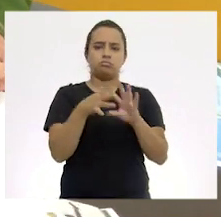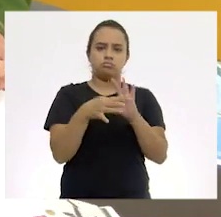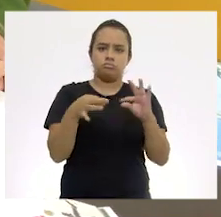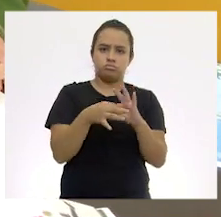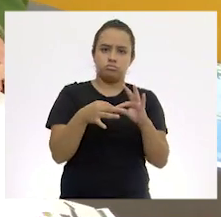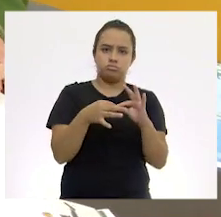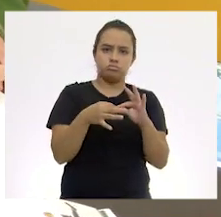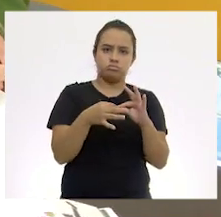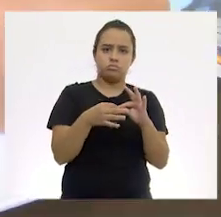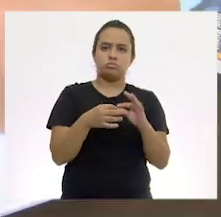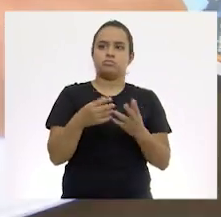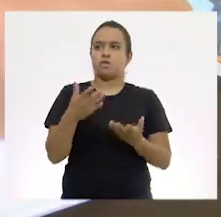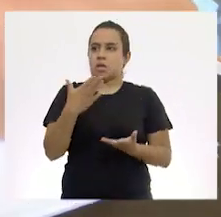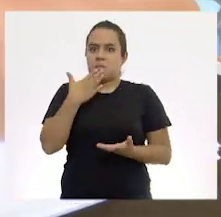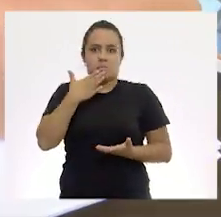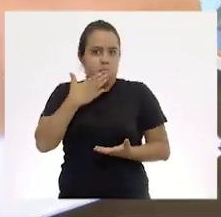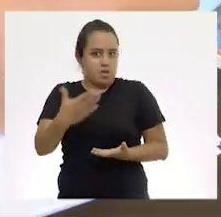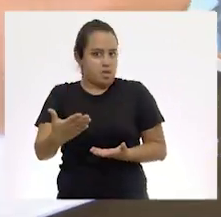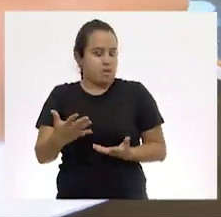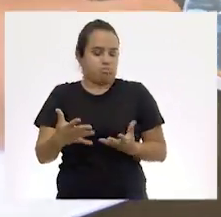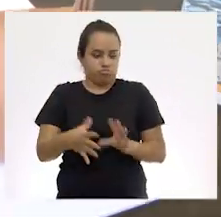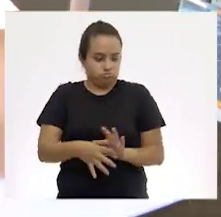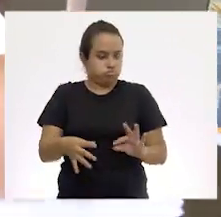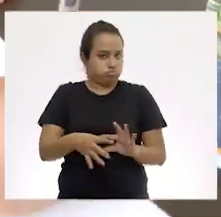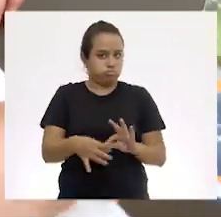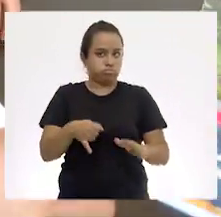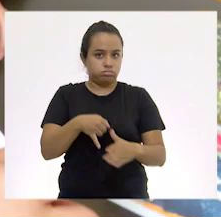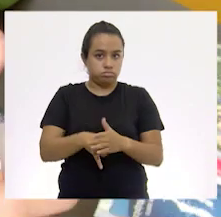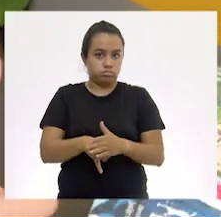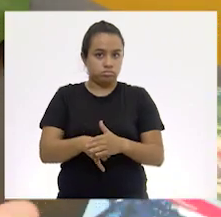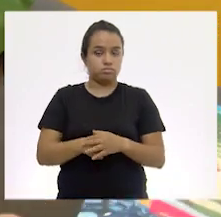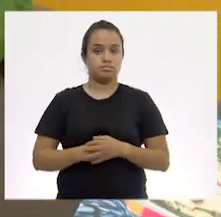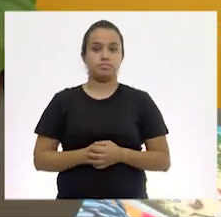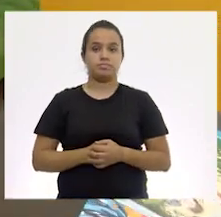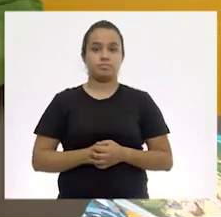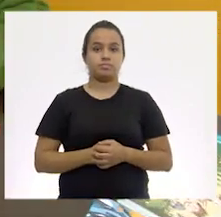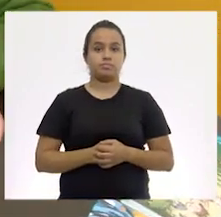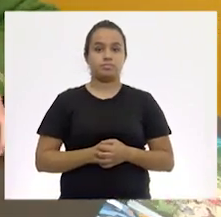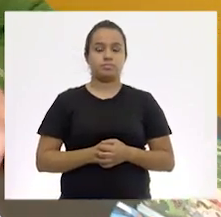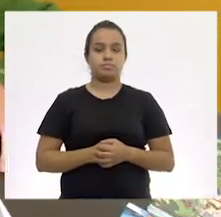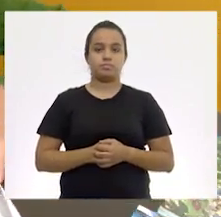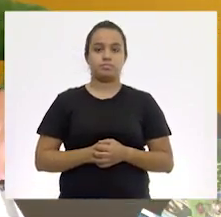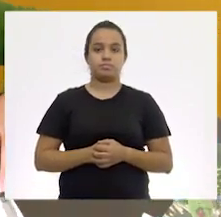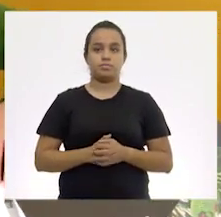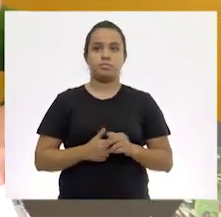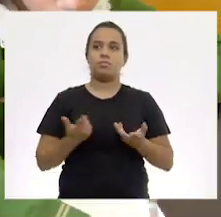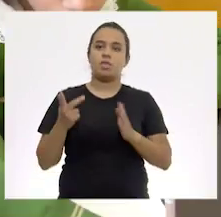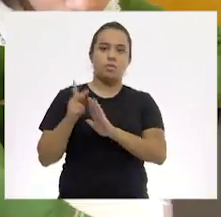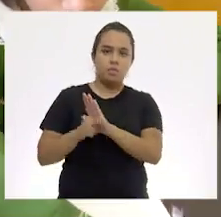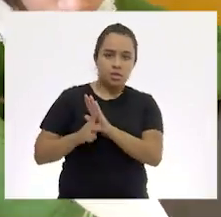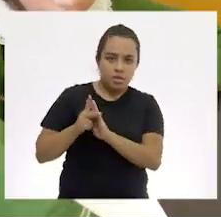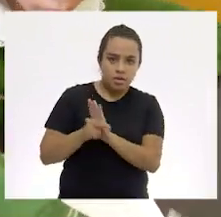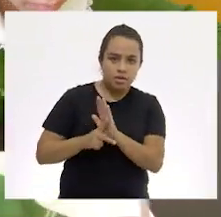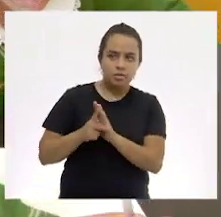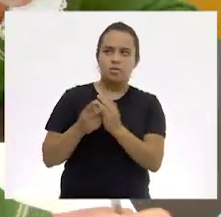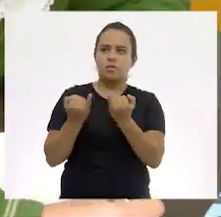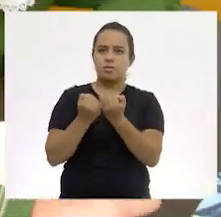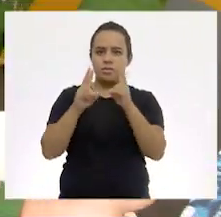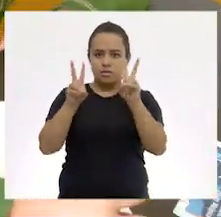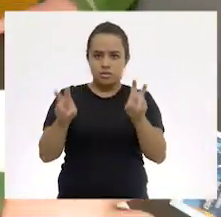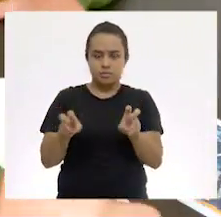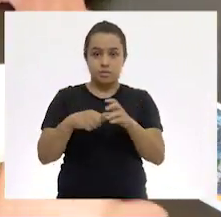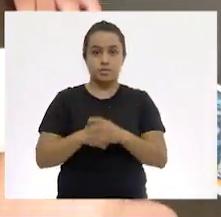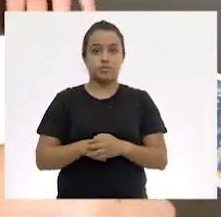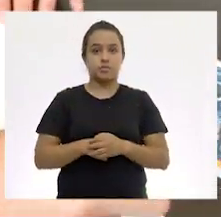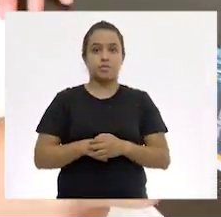muy bien explicado, muy, muy explicado con los videos y los temas. Que